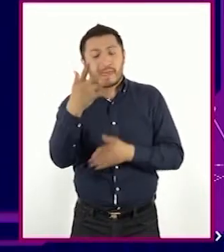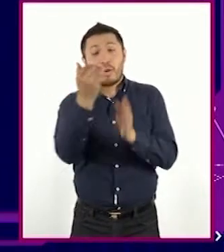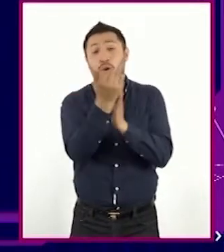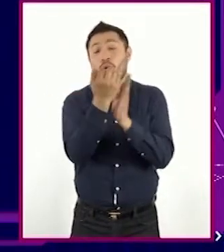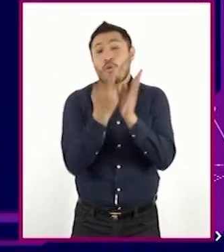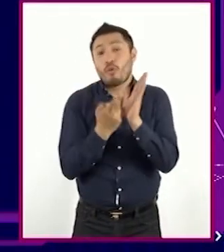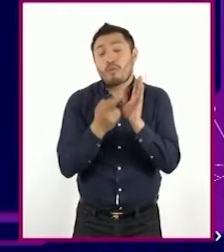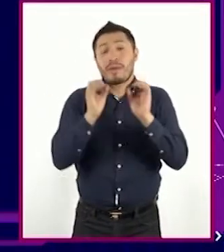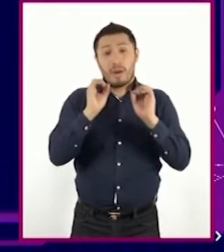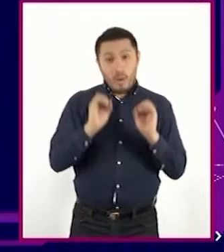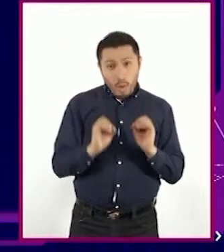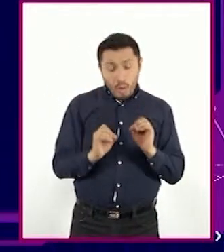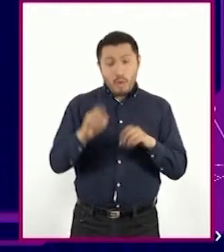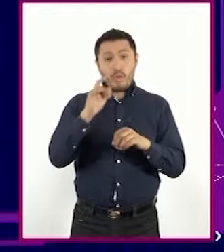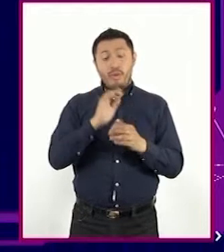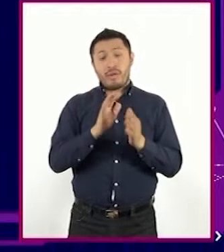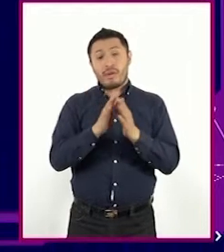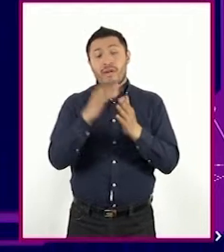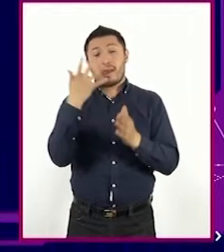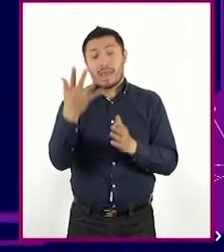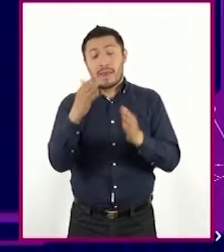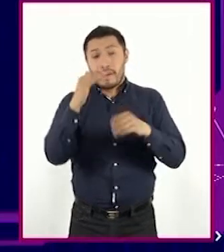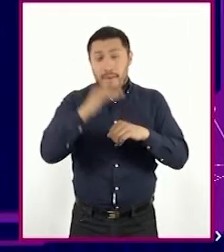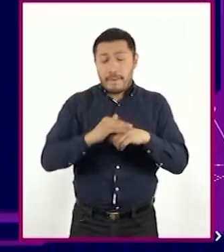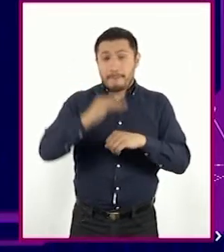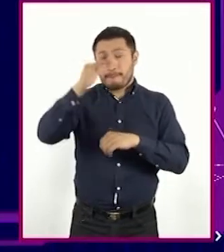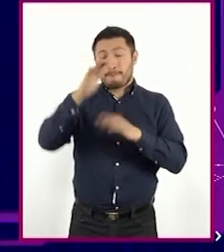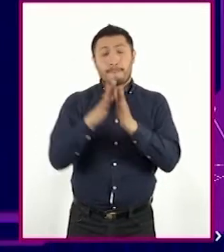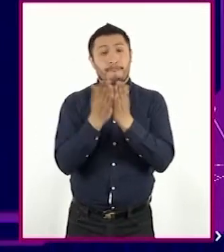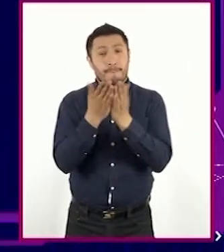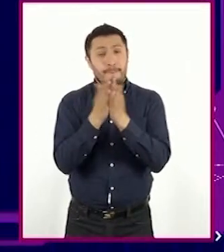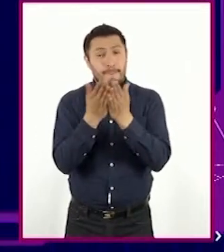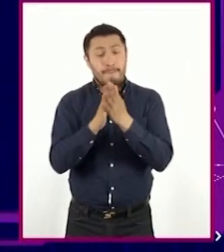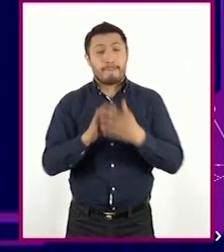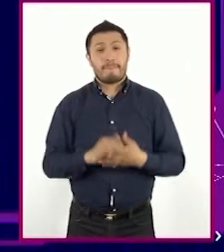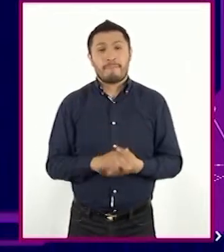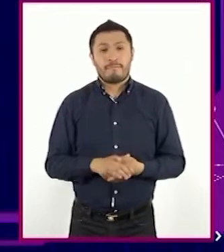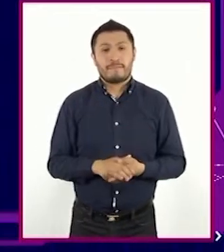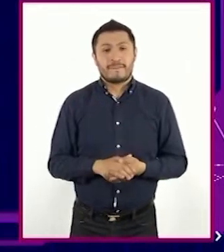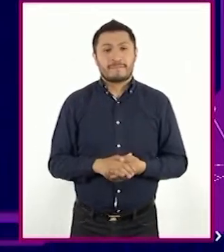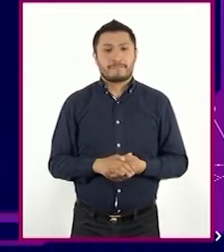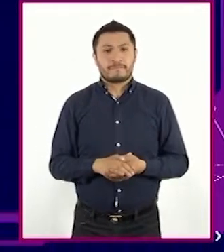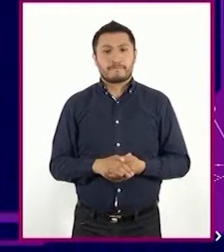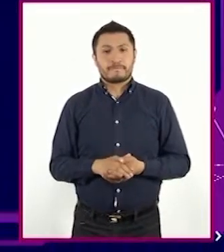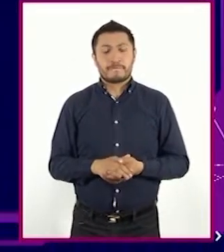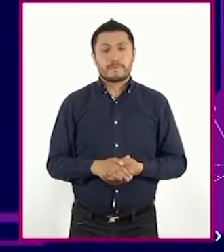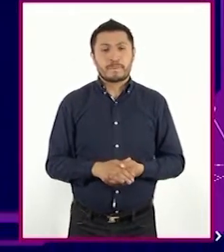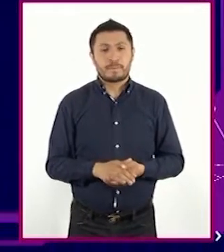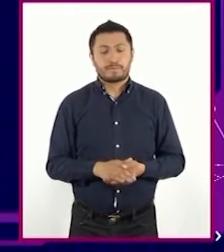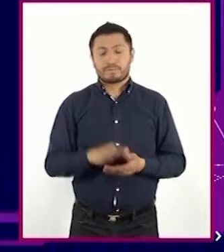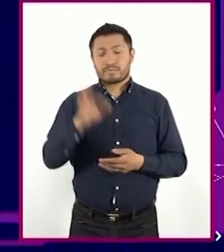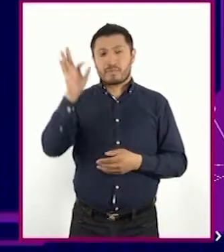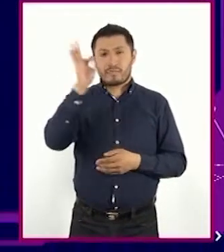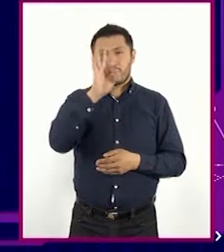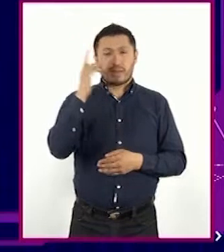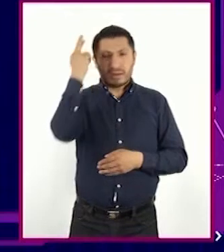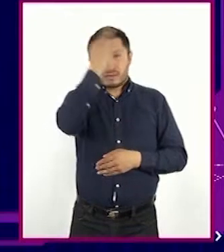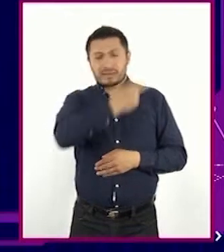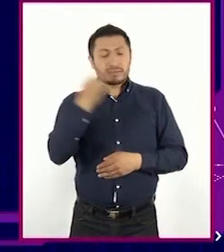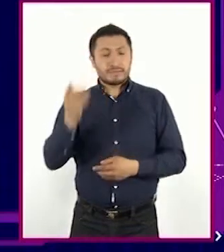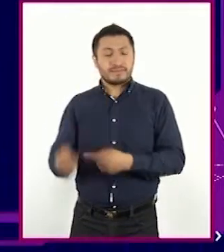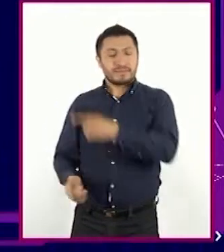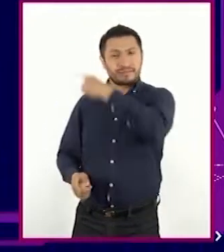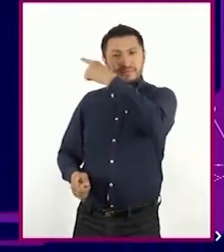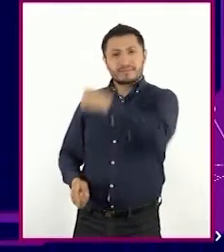menos libros o el que ha leído 5 o más libros? Si se revisa la diapositiva,